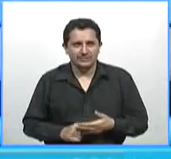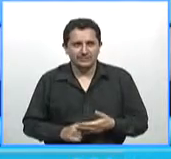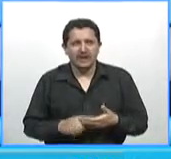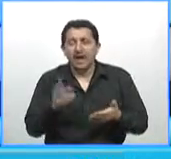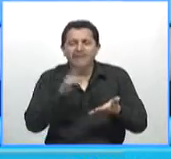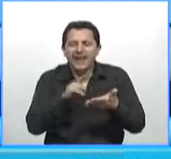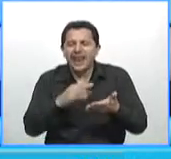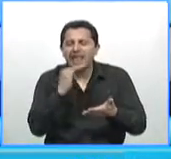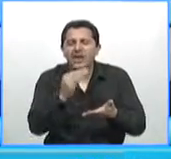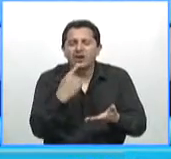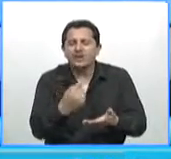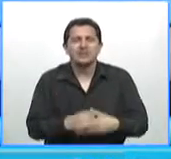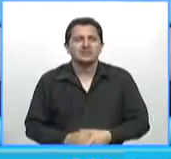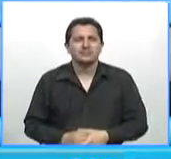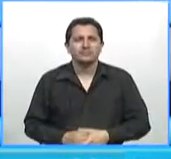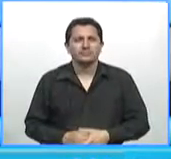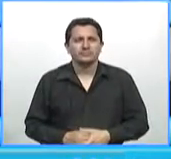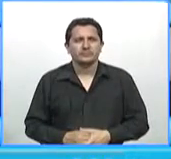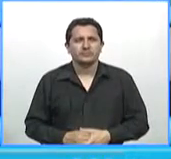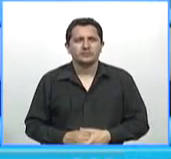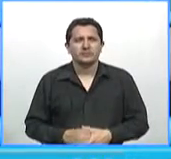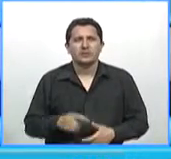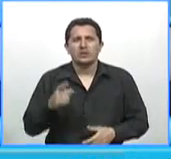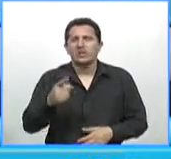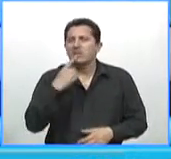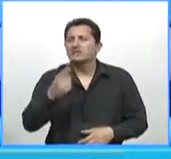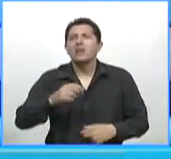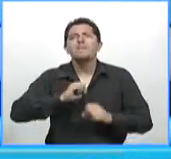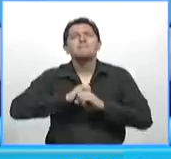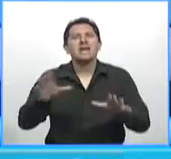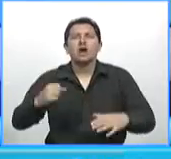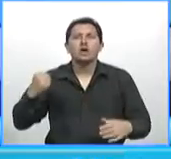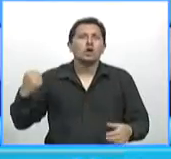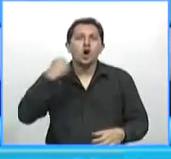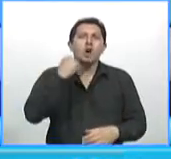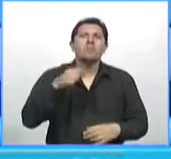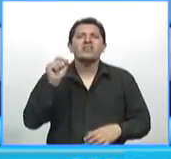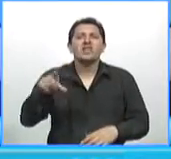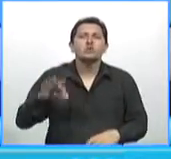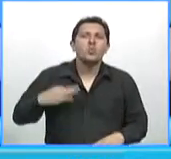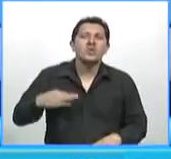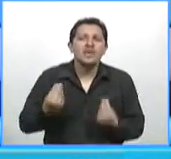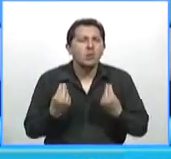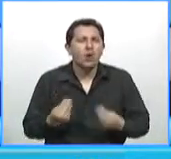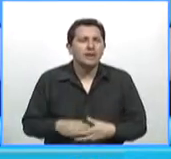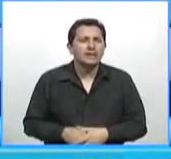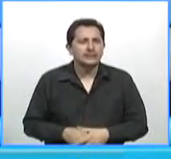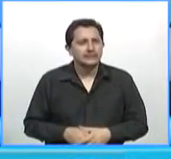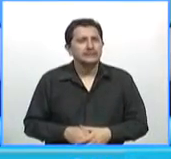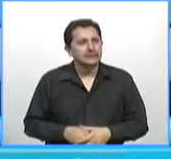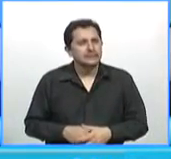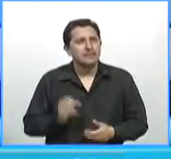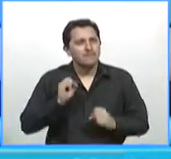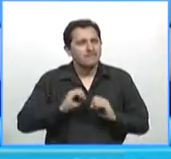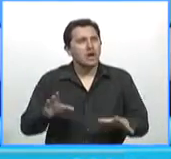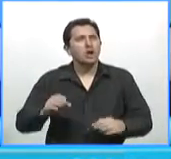léelo. Mirá, vos frenás todo. Mirá. ¿Cuál fue el peor golpe de tu vida? ¿Cuál fue el peor golpe de tu vida? ¿El peor golpe de tu